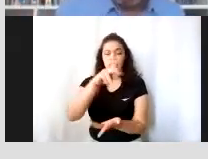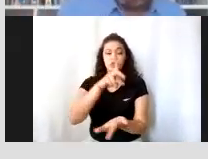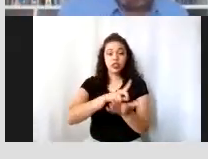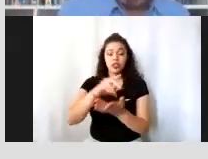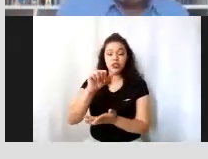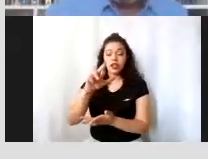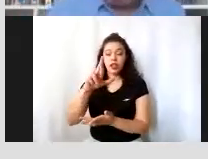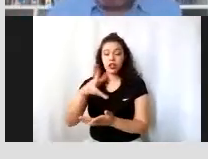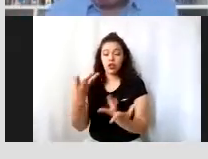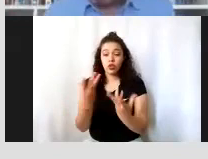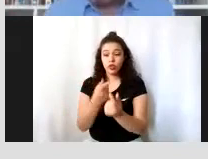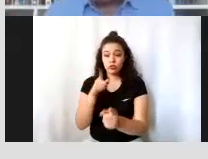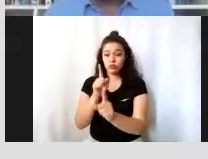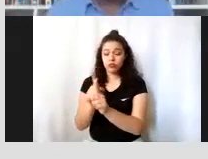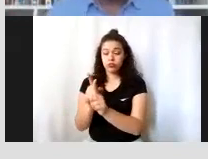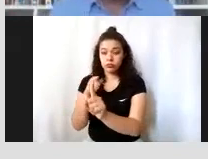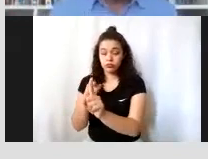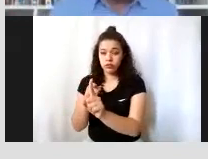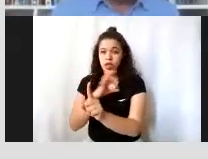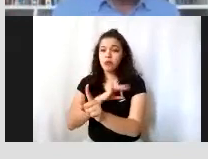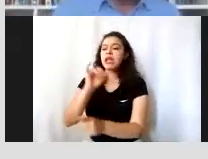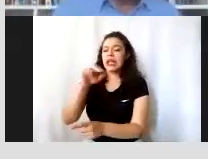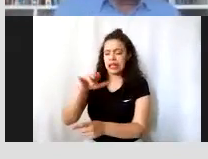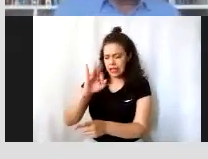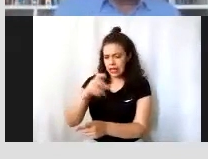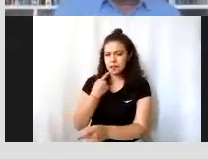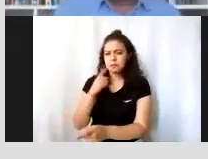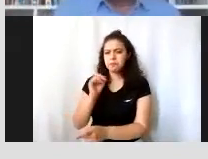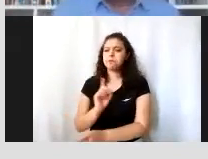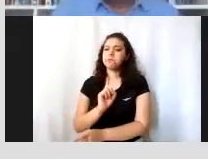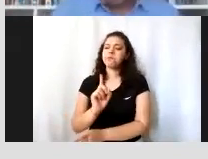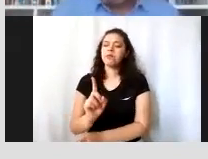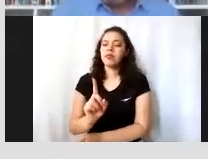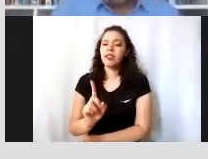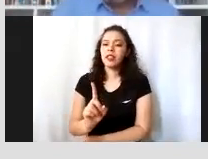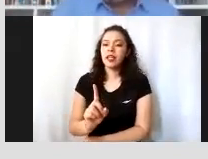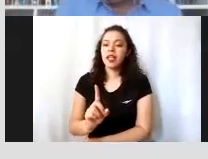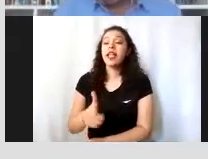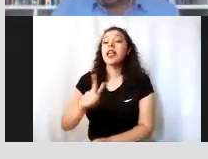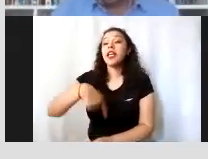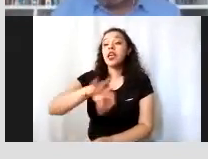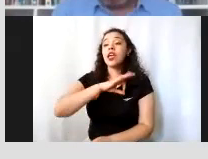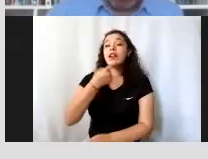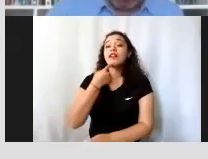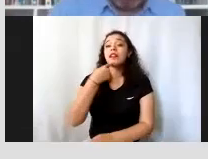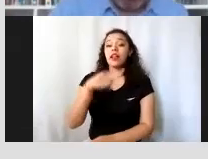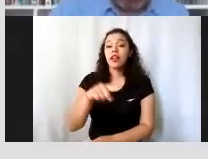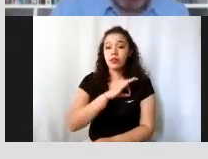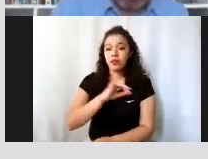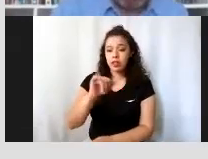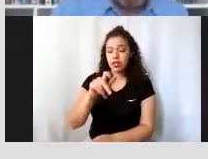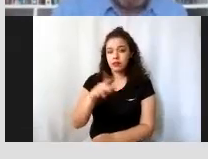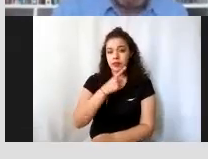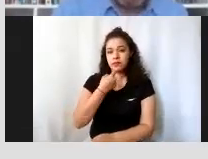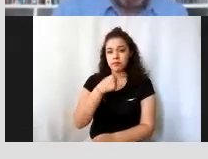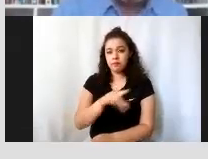con ustedes, podría acudir ante el INAI y eventualmente denunciar a la IAP